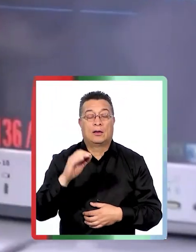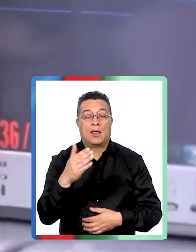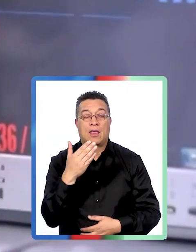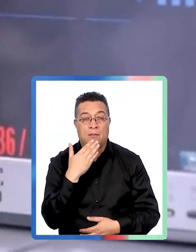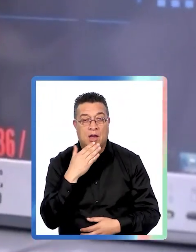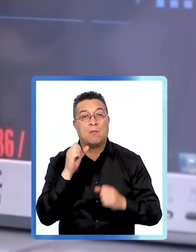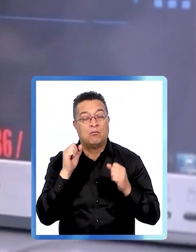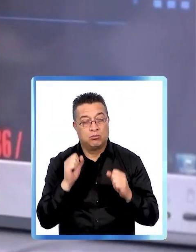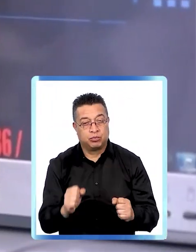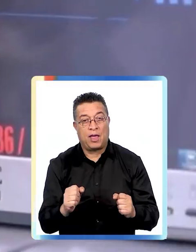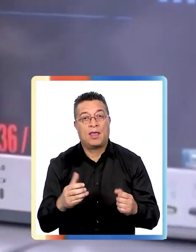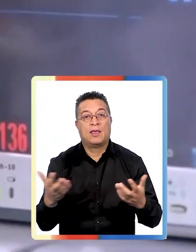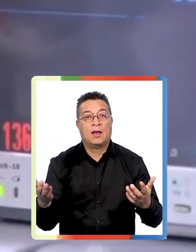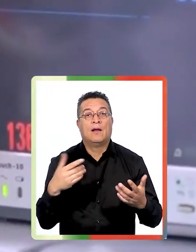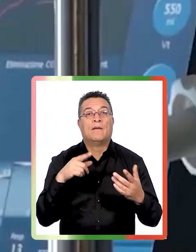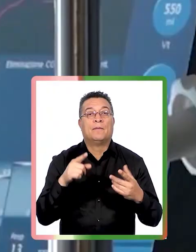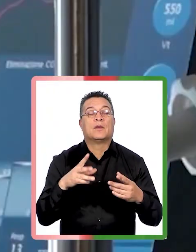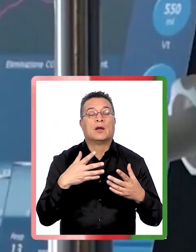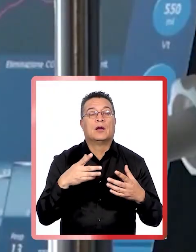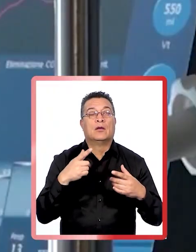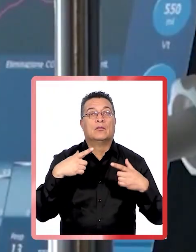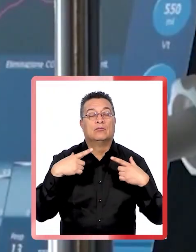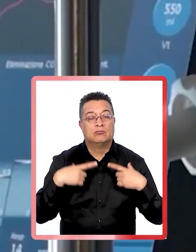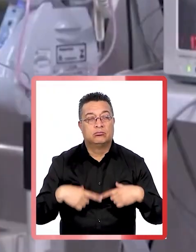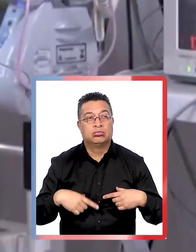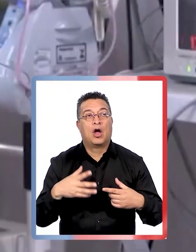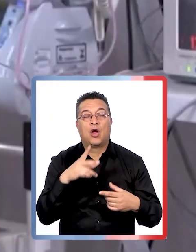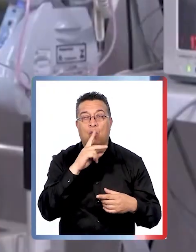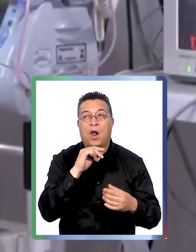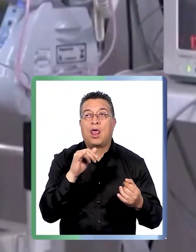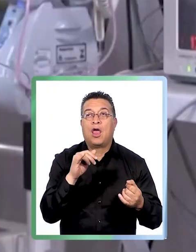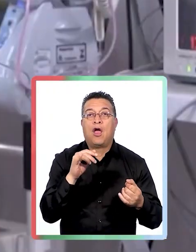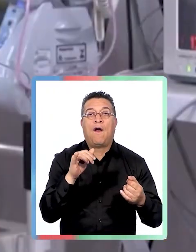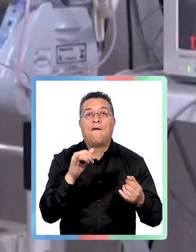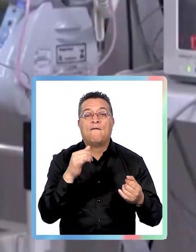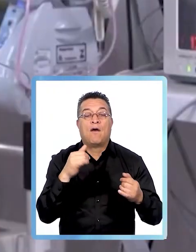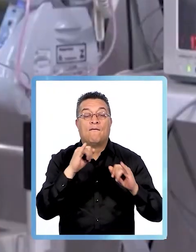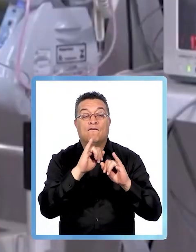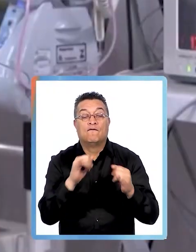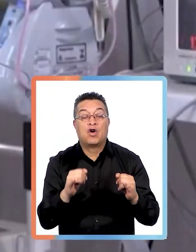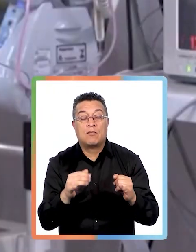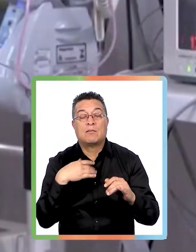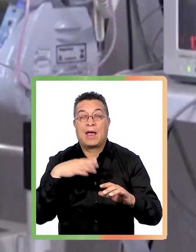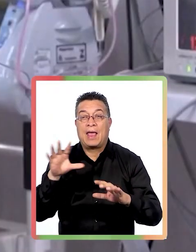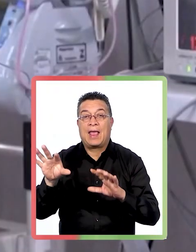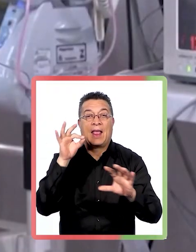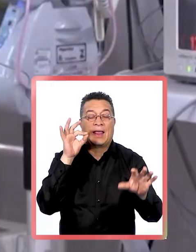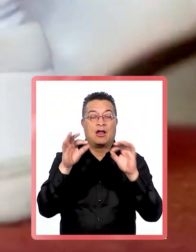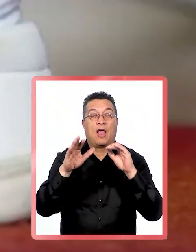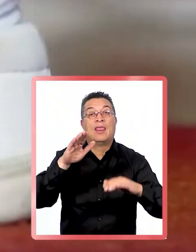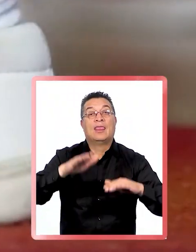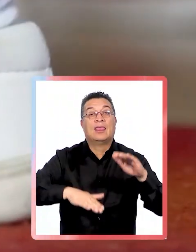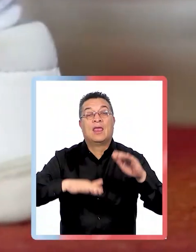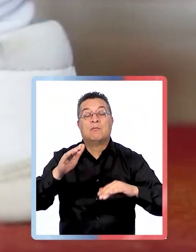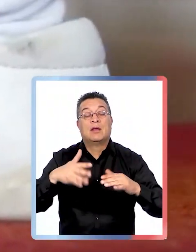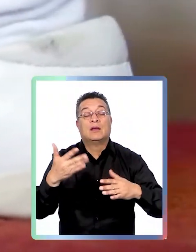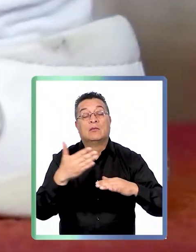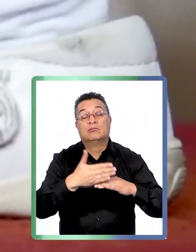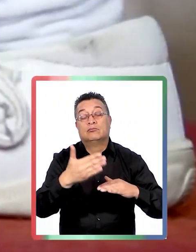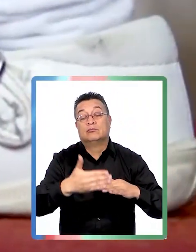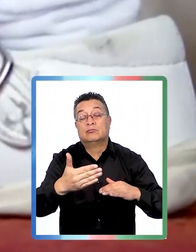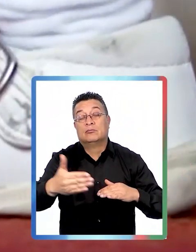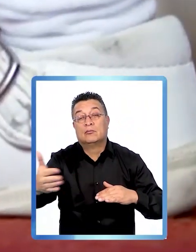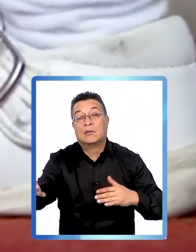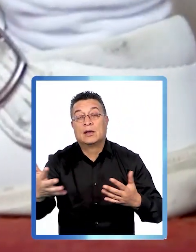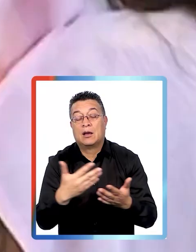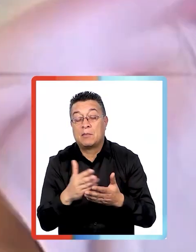puedan tomarse en forma un poco a elección dependiendo de los eventos que vayan